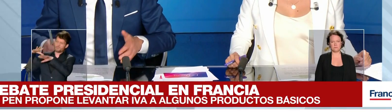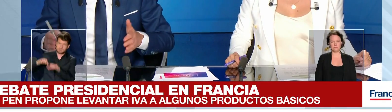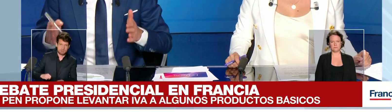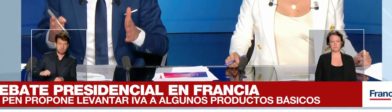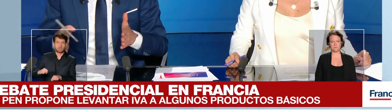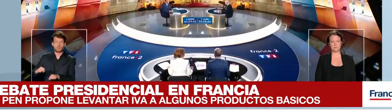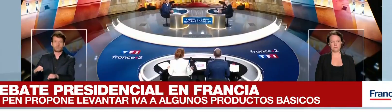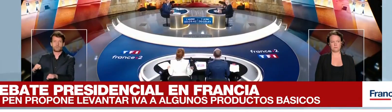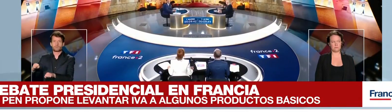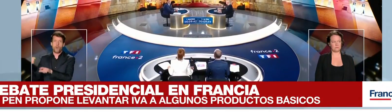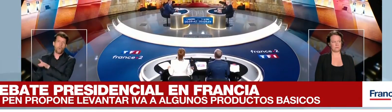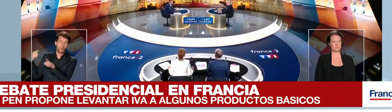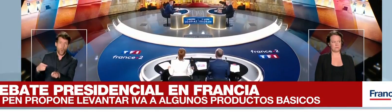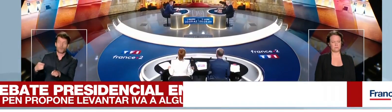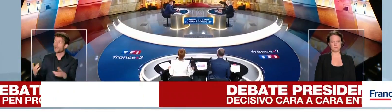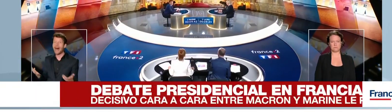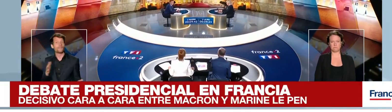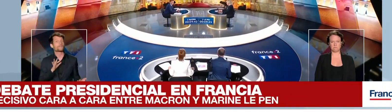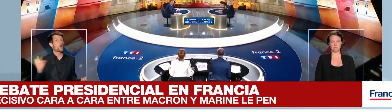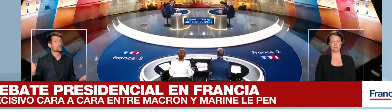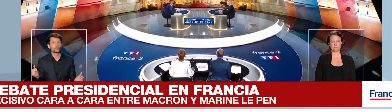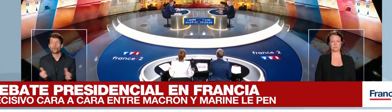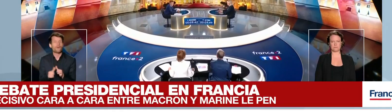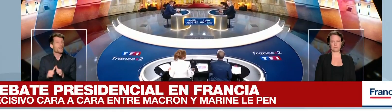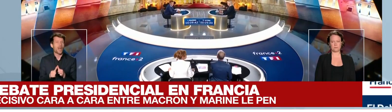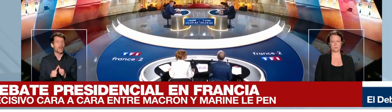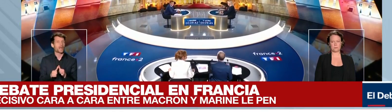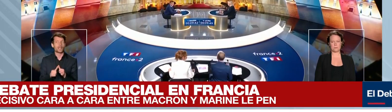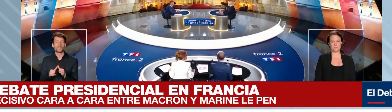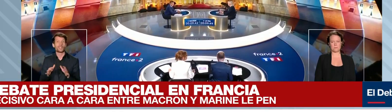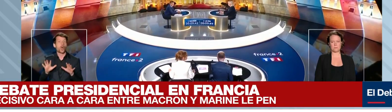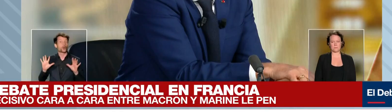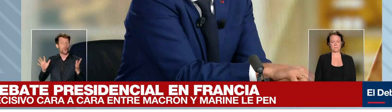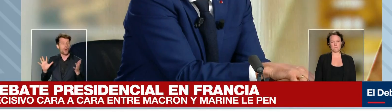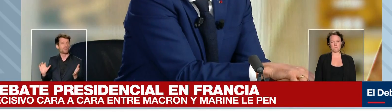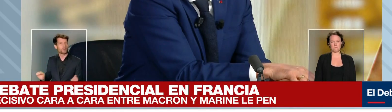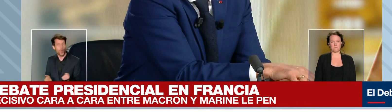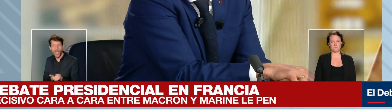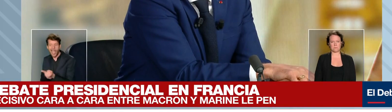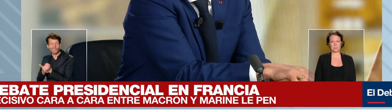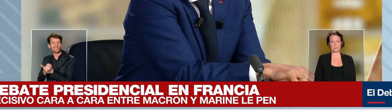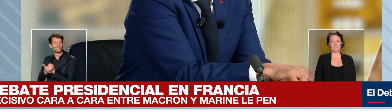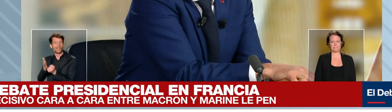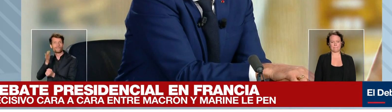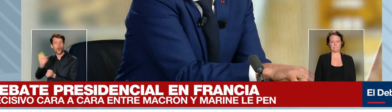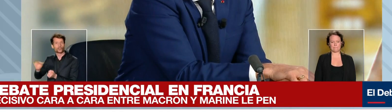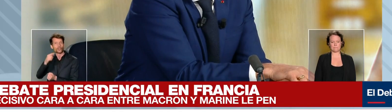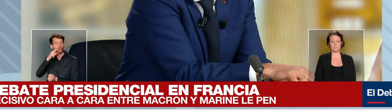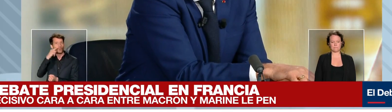y atacado por Rusia. ¿Qué debe hacer Francia? ¿Hasta dónde debe ir Francia para ayudar a Ucrania, señor